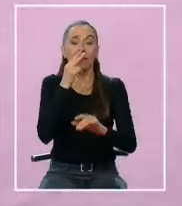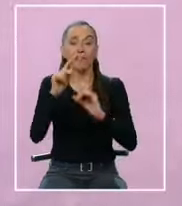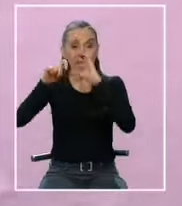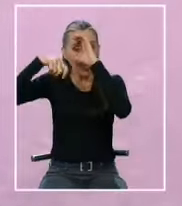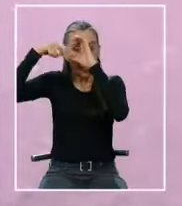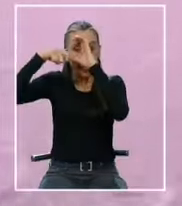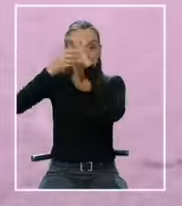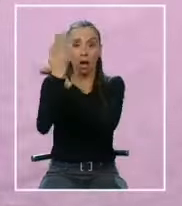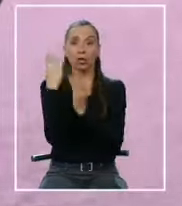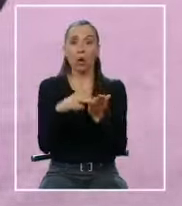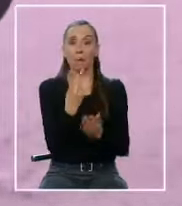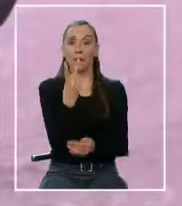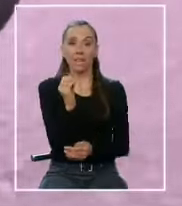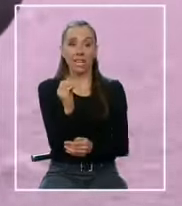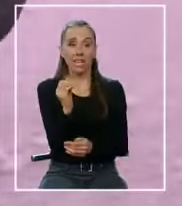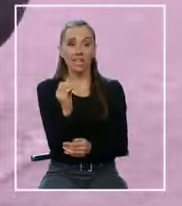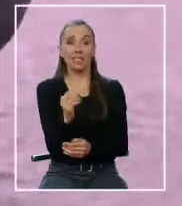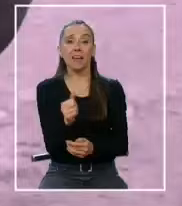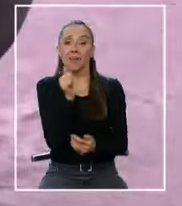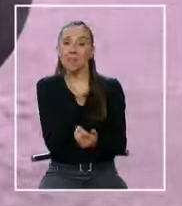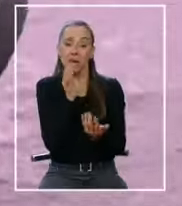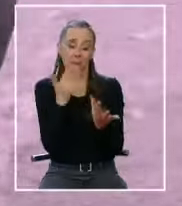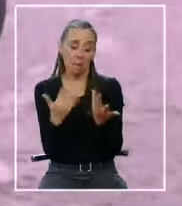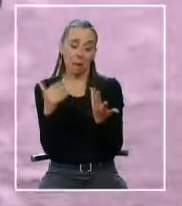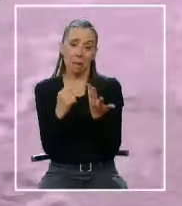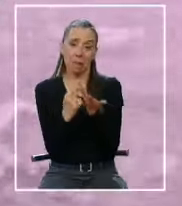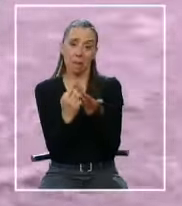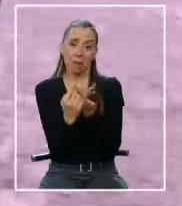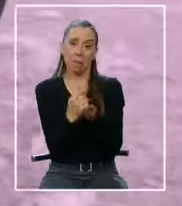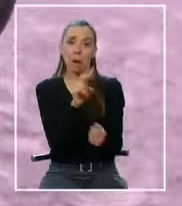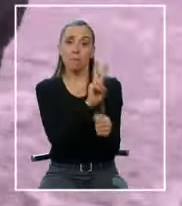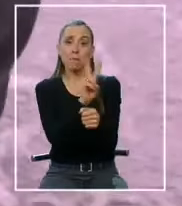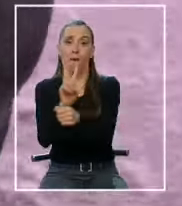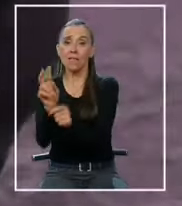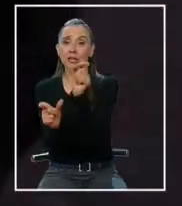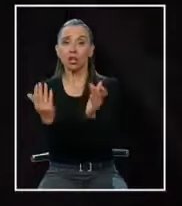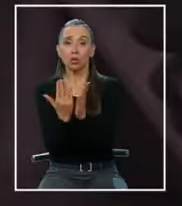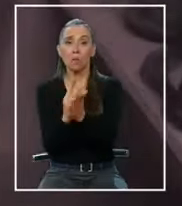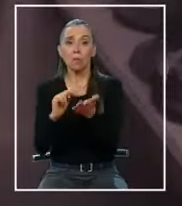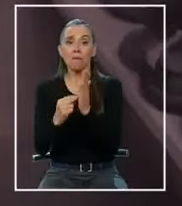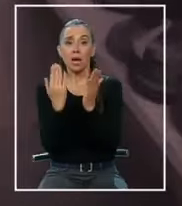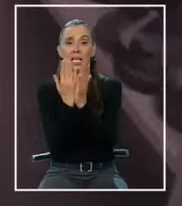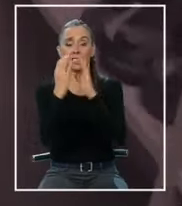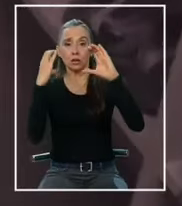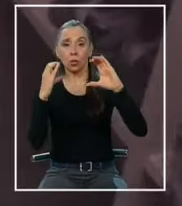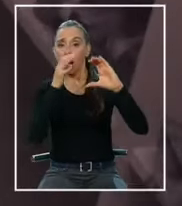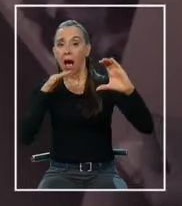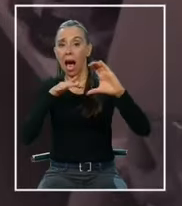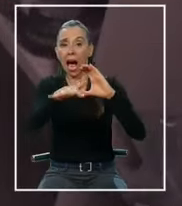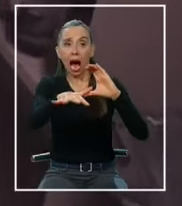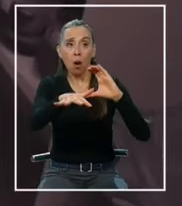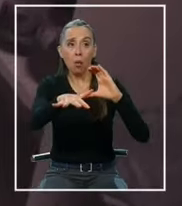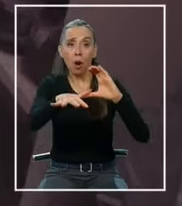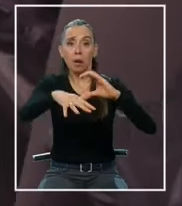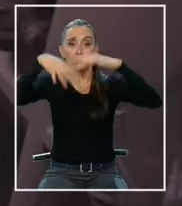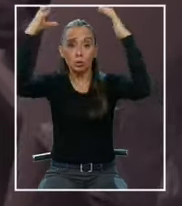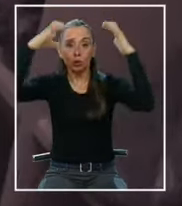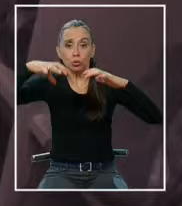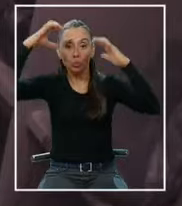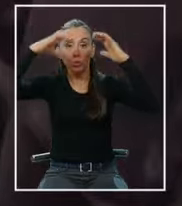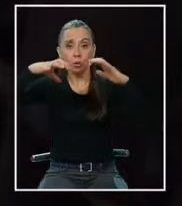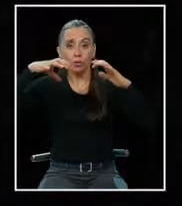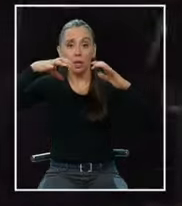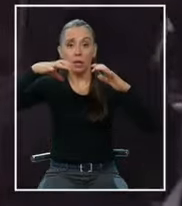Registros del 2020, una muestra de las deficiencias que debían sortear profesores y estudiantes, desde una escuela inundada por las lluvias